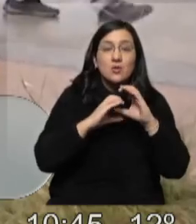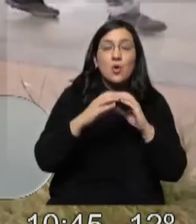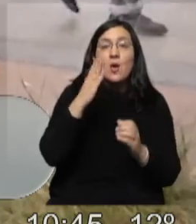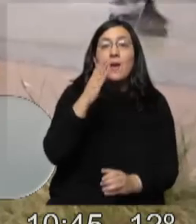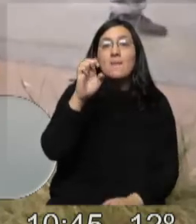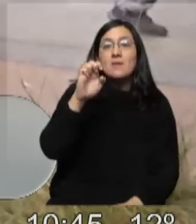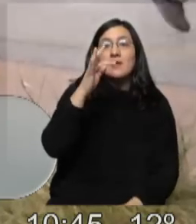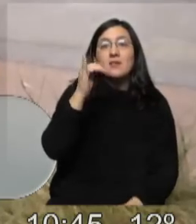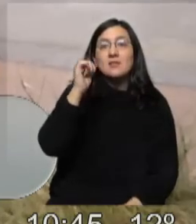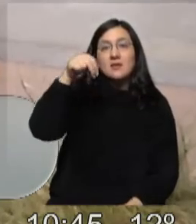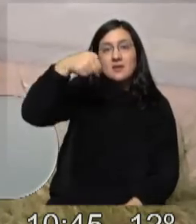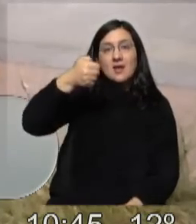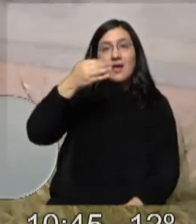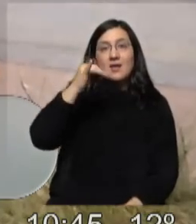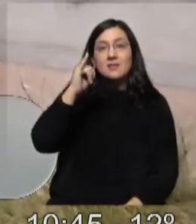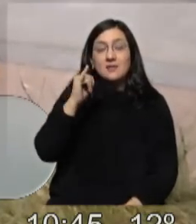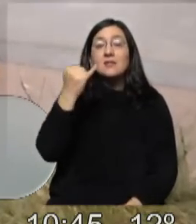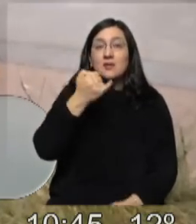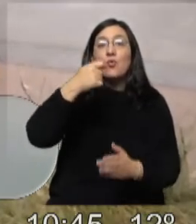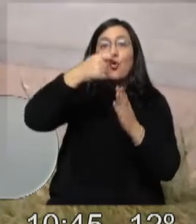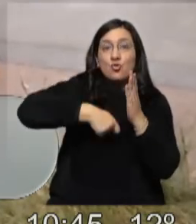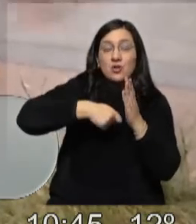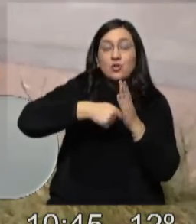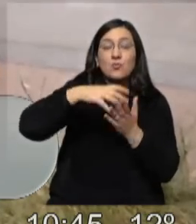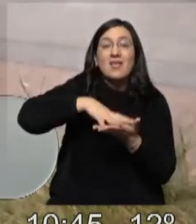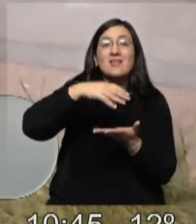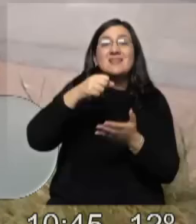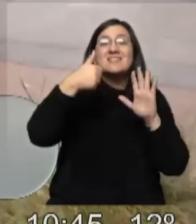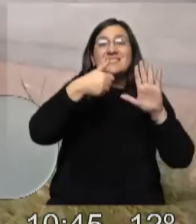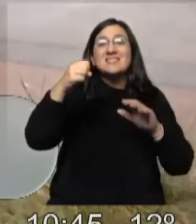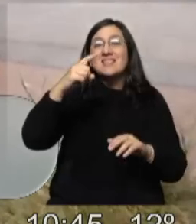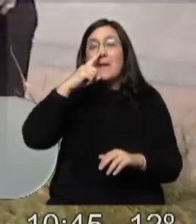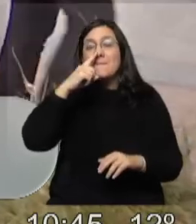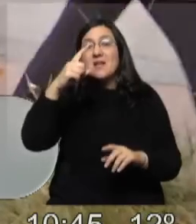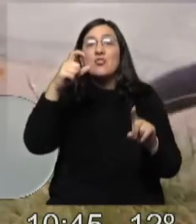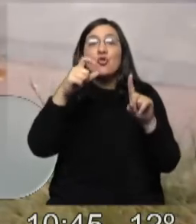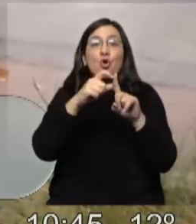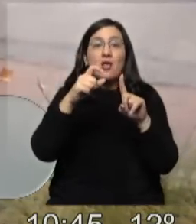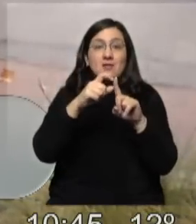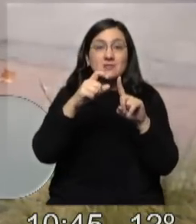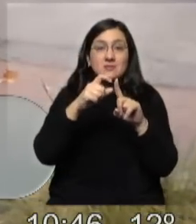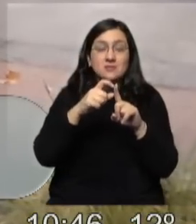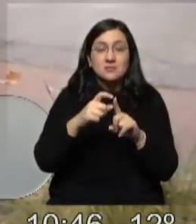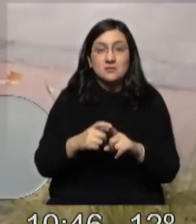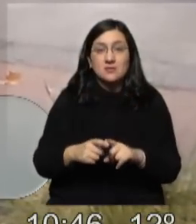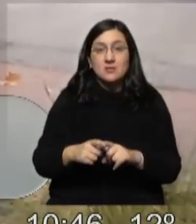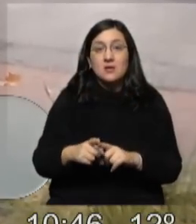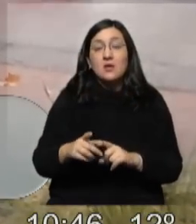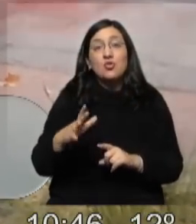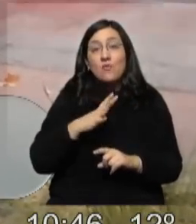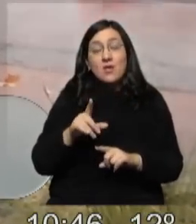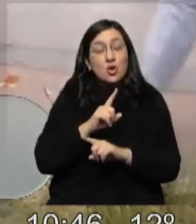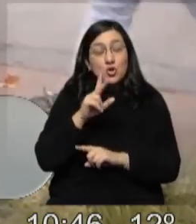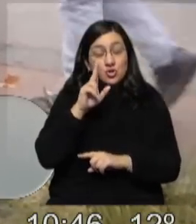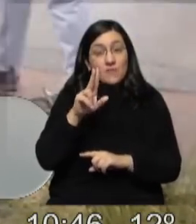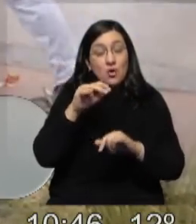Pettinati tiene un contrato con Antel por $60.000, lo cual, no se ha visto la publicidad o